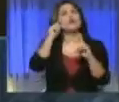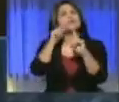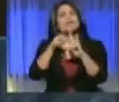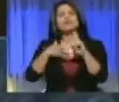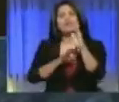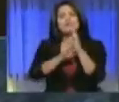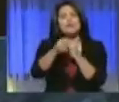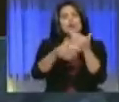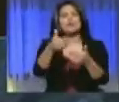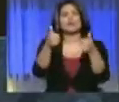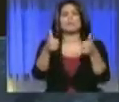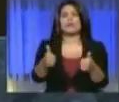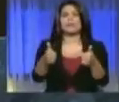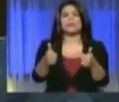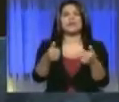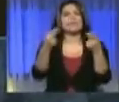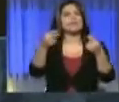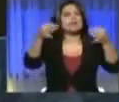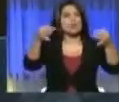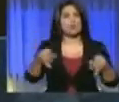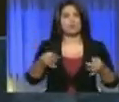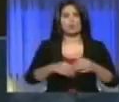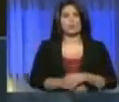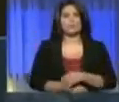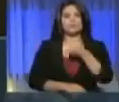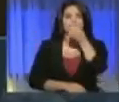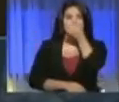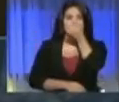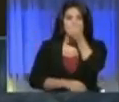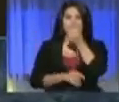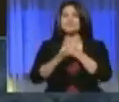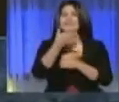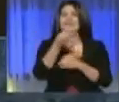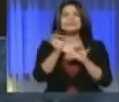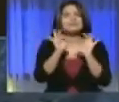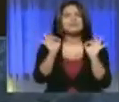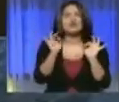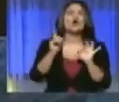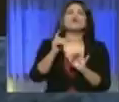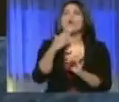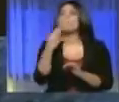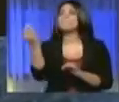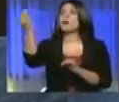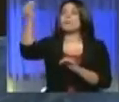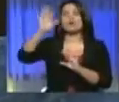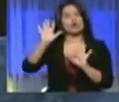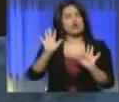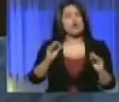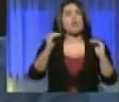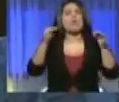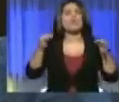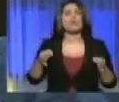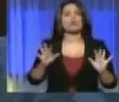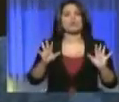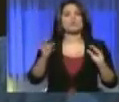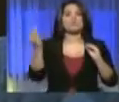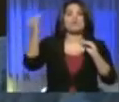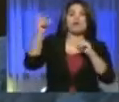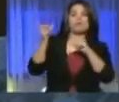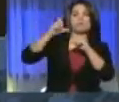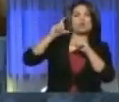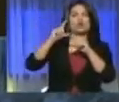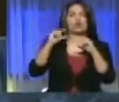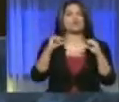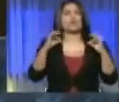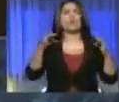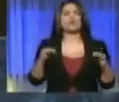estable, con precios justos. Con precios justos, sencillo. No pedimos más. No pedimos lo que no corresponde. No,